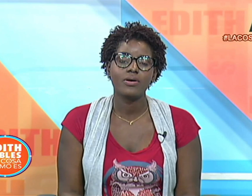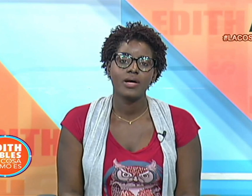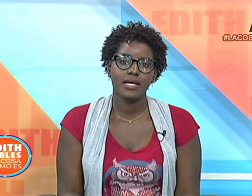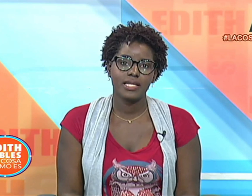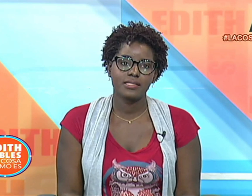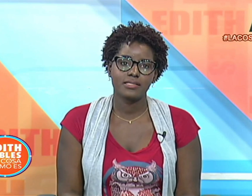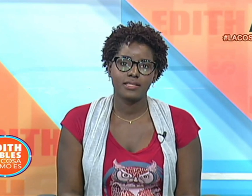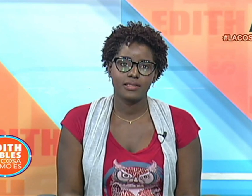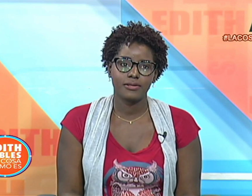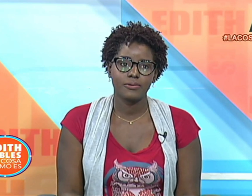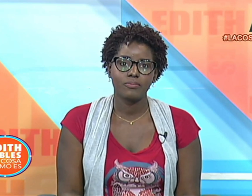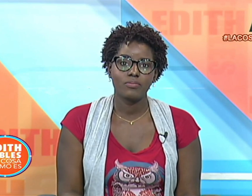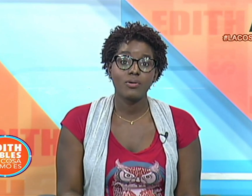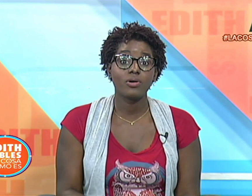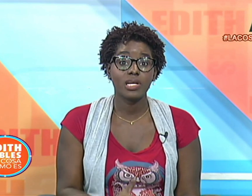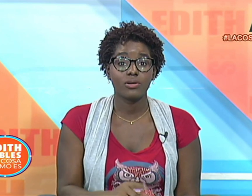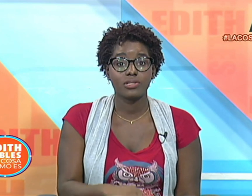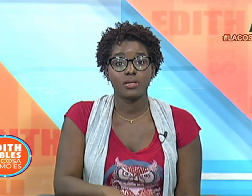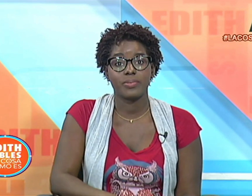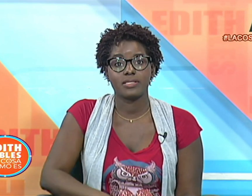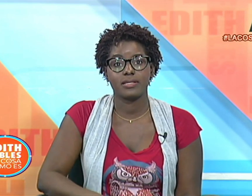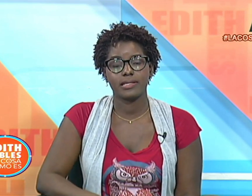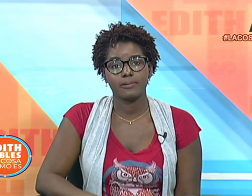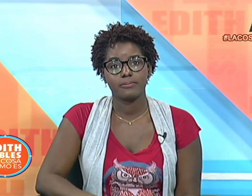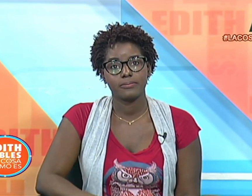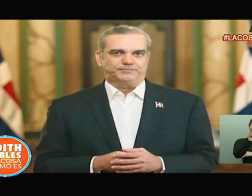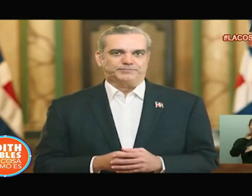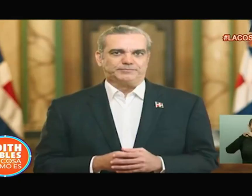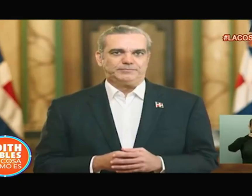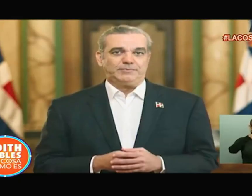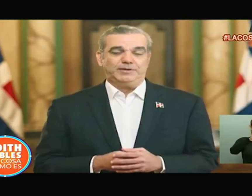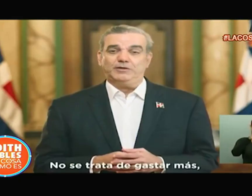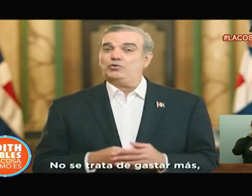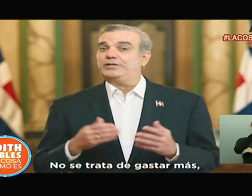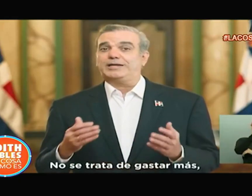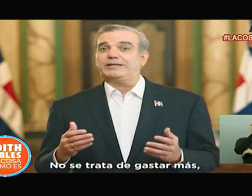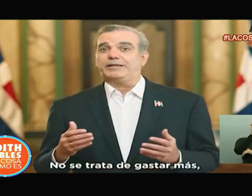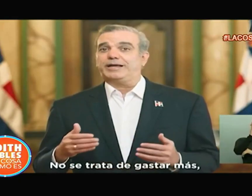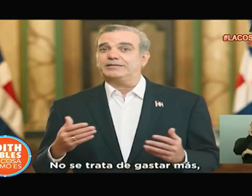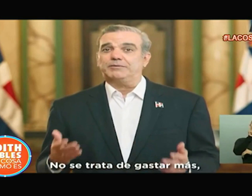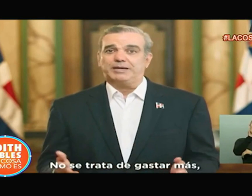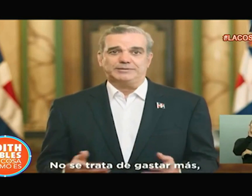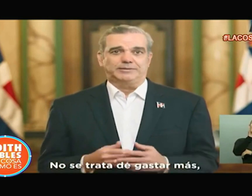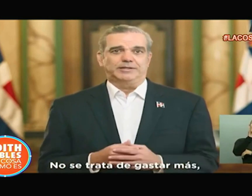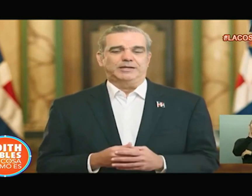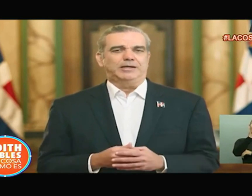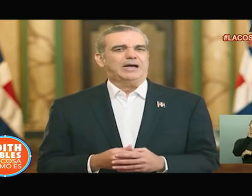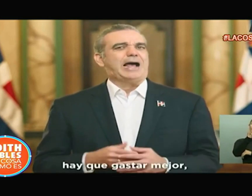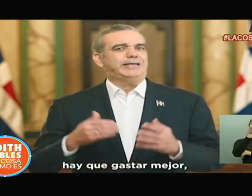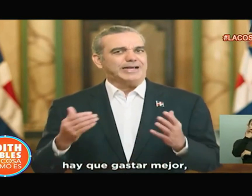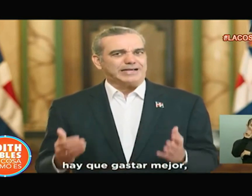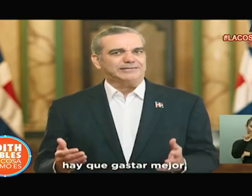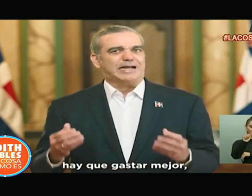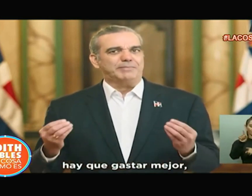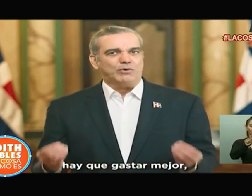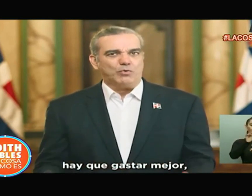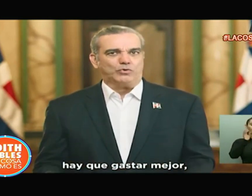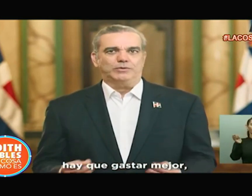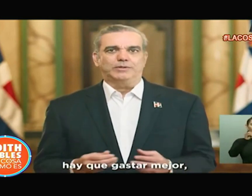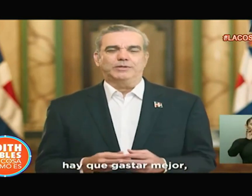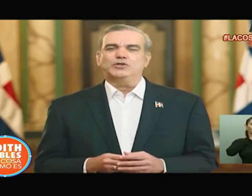gobierno en ese sentido vamos con el corte de presidente no se trata de gastar más hay que gastar